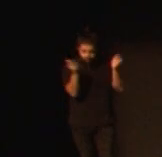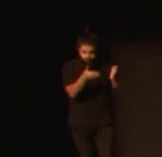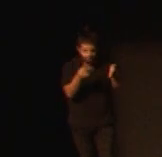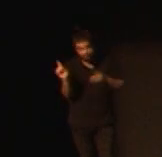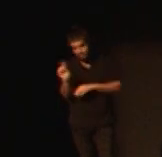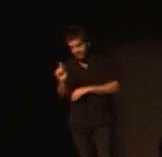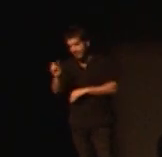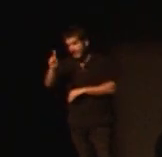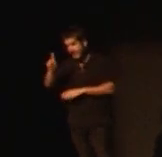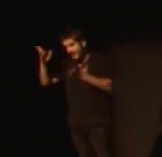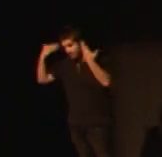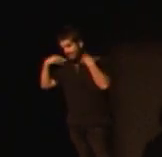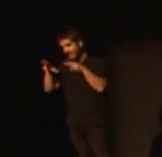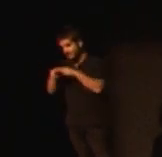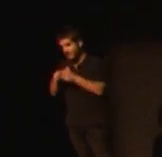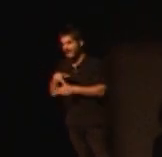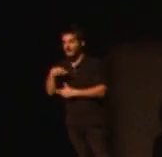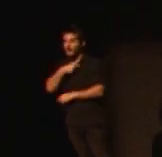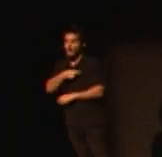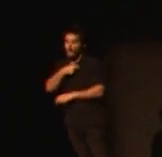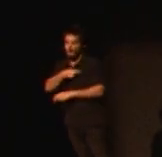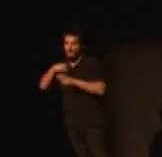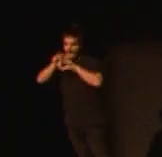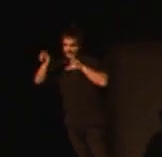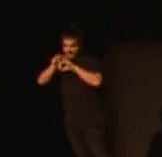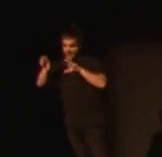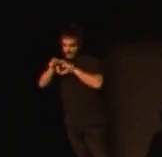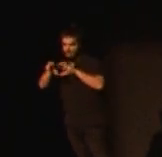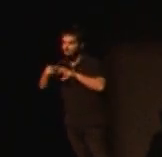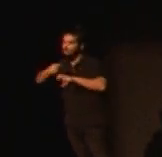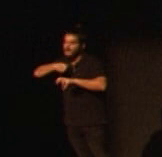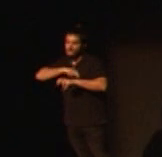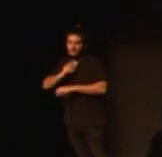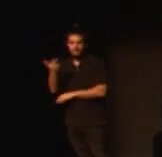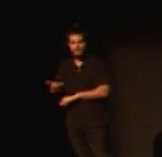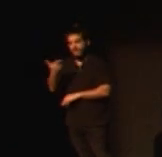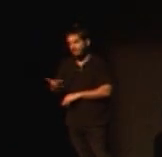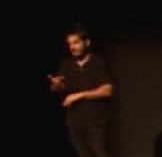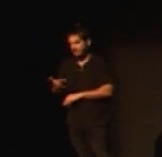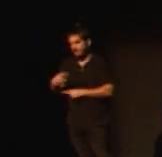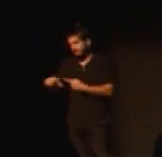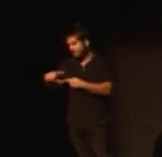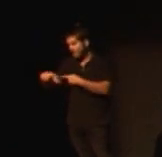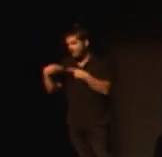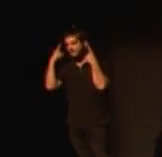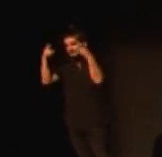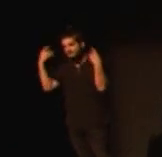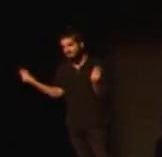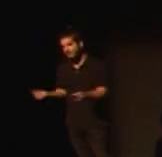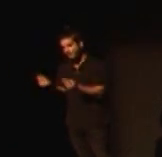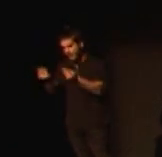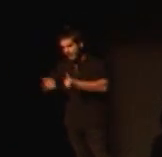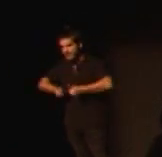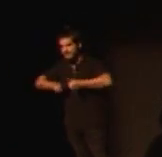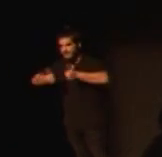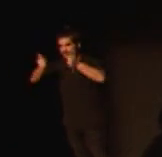La RSC es para nosotros un compromiso diario y que aspiramos a intensificar a medida que pasa el tiempo. Cada día